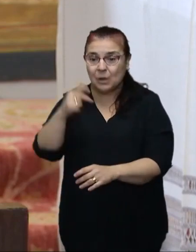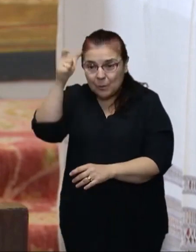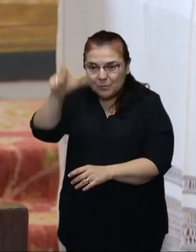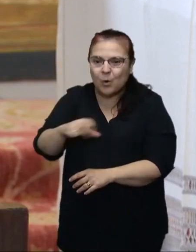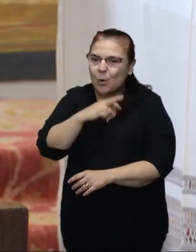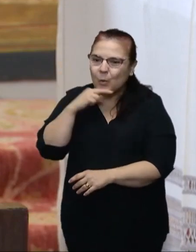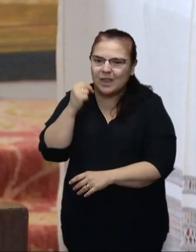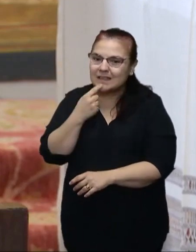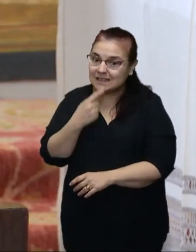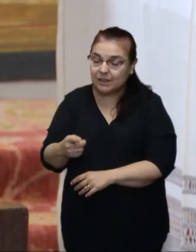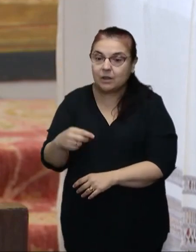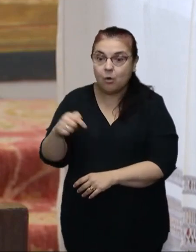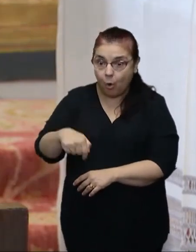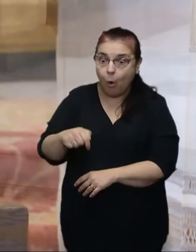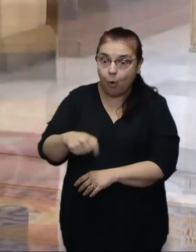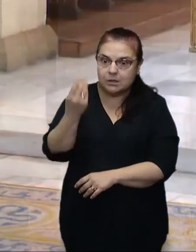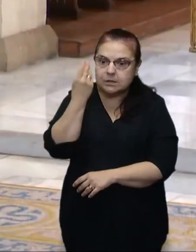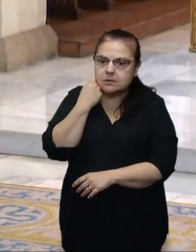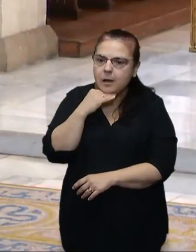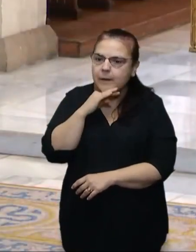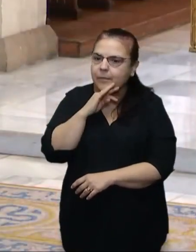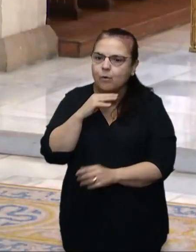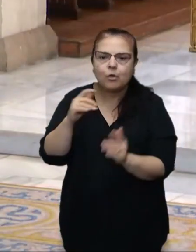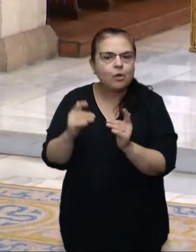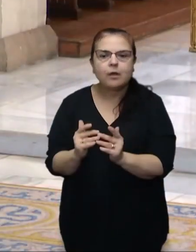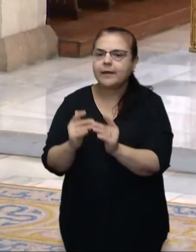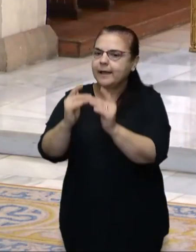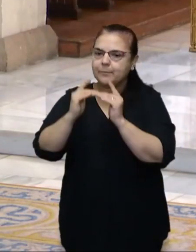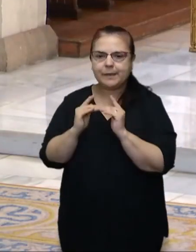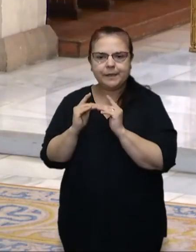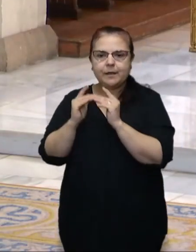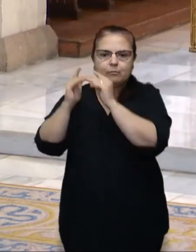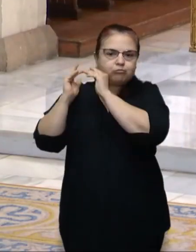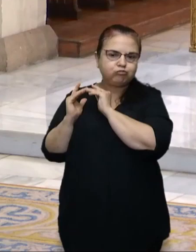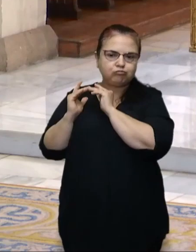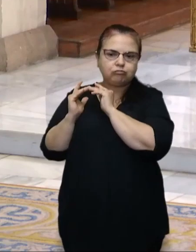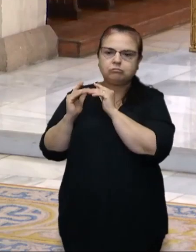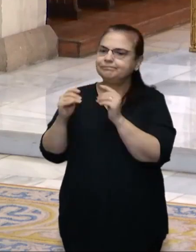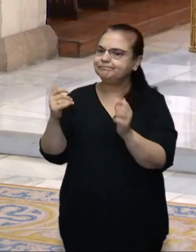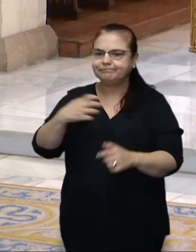hombre, hoy es sábado, no se puede llevar la camilla.